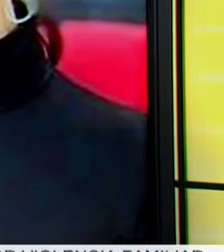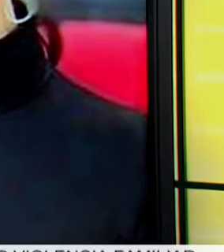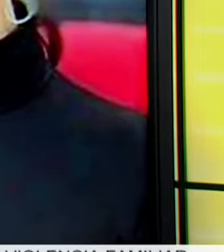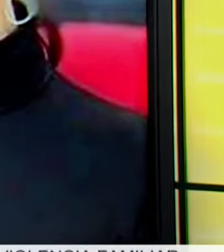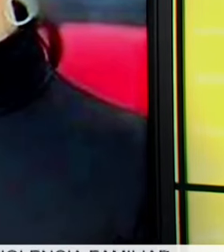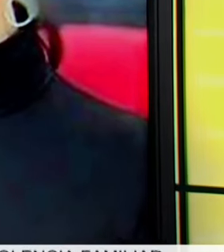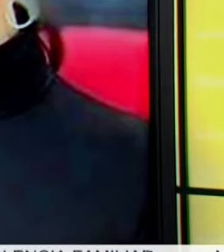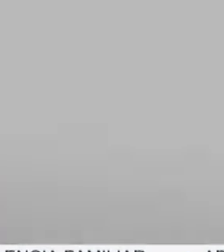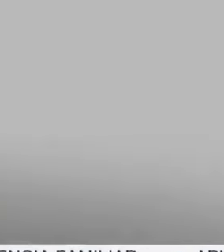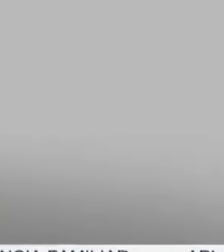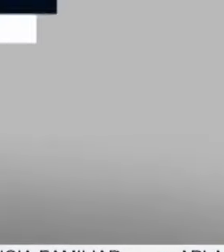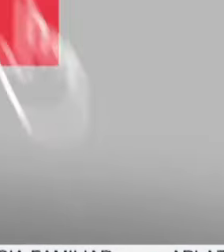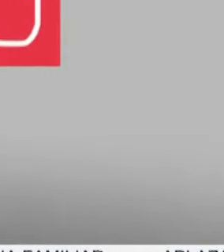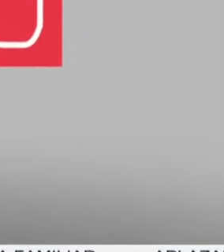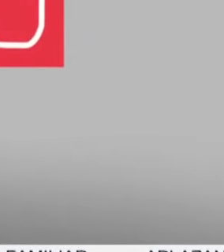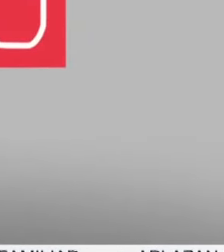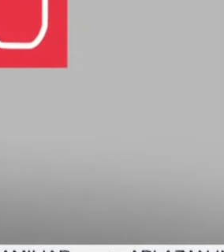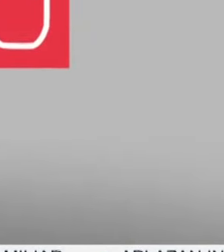Más noticias.